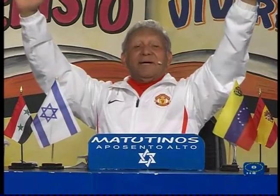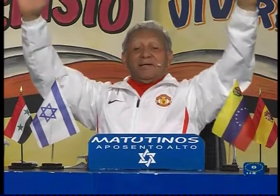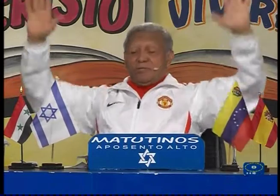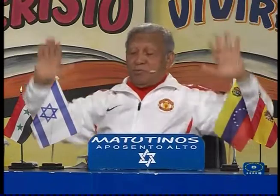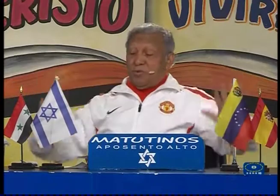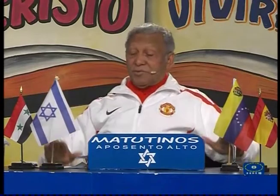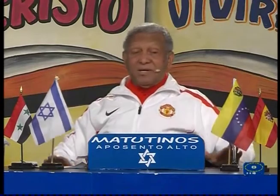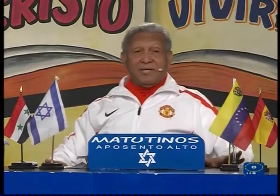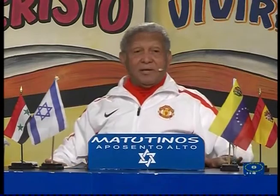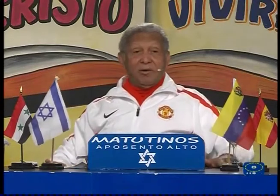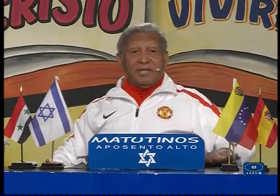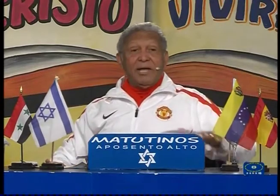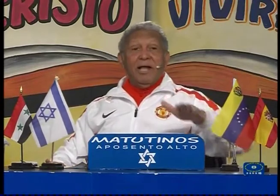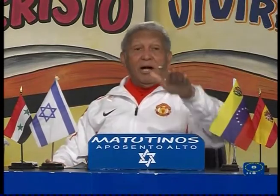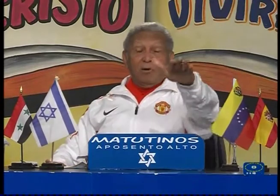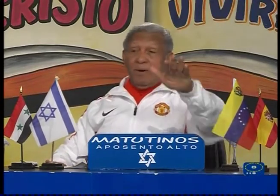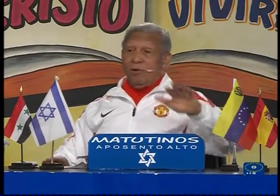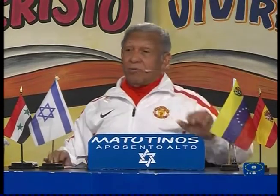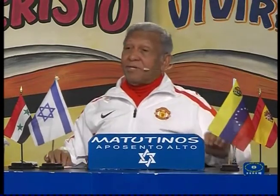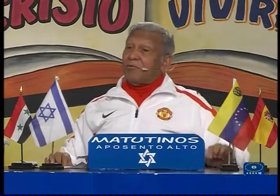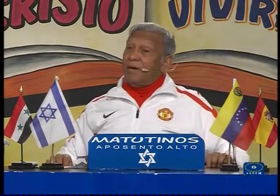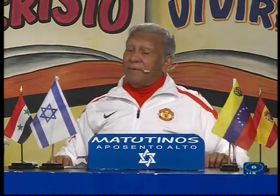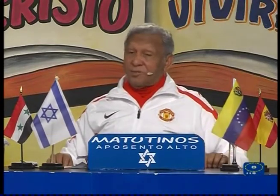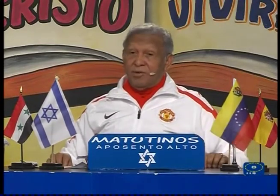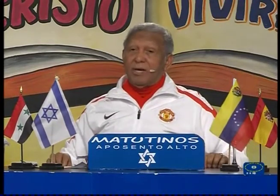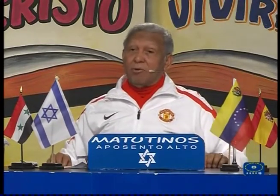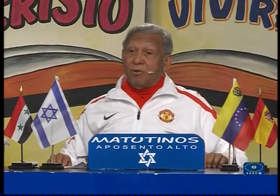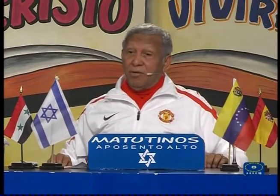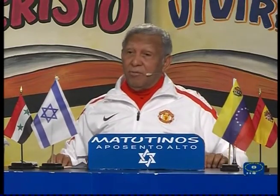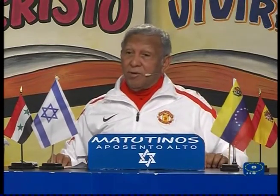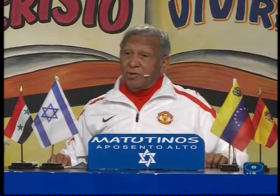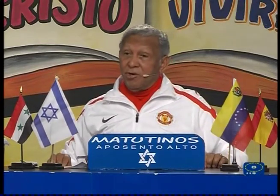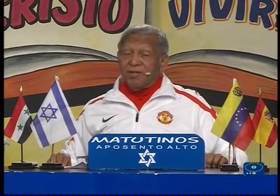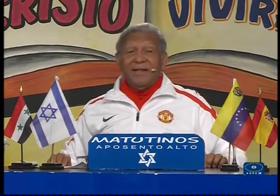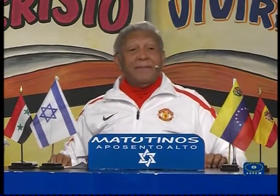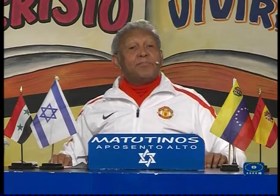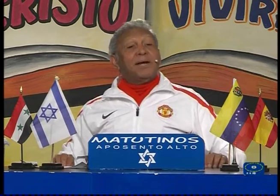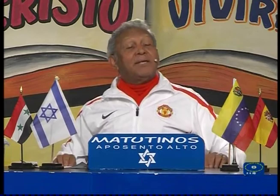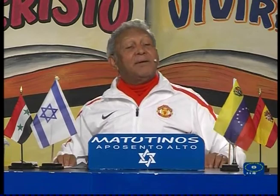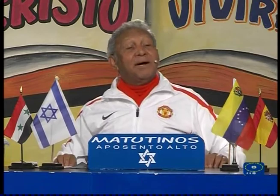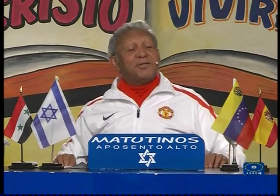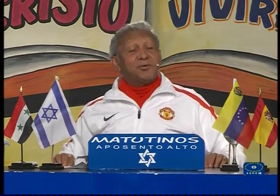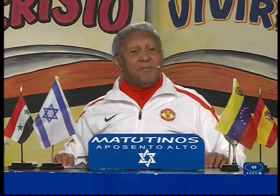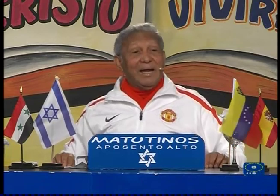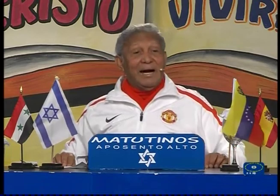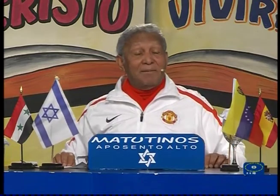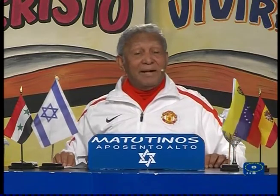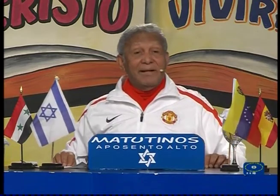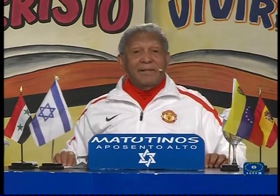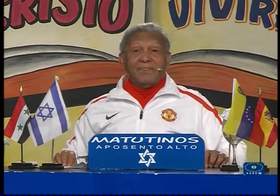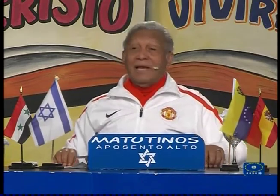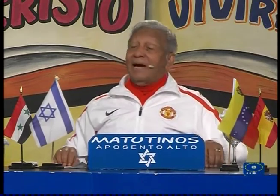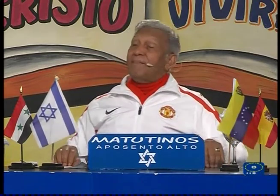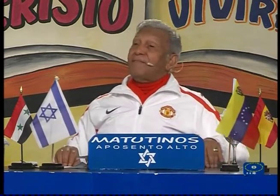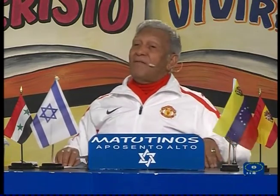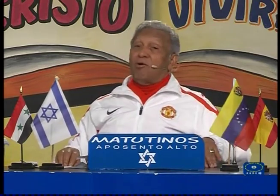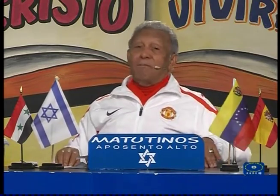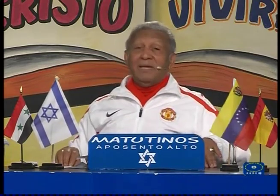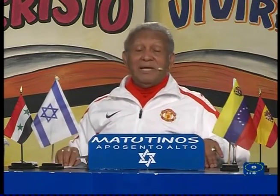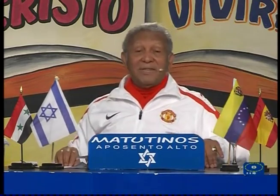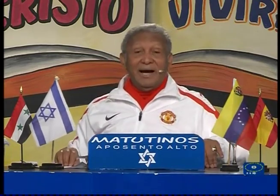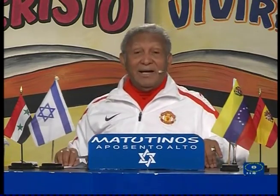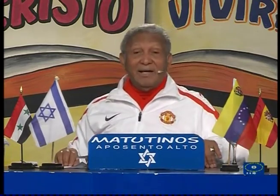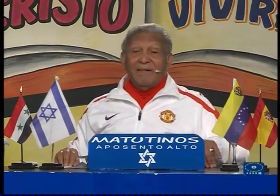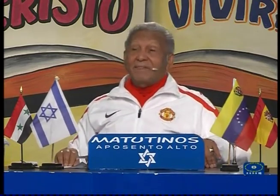el primer sumo sacerdote. A lo mejor usted es una persona escogida por Dios para llevar su palabra delante de